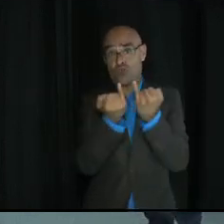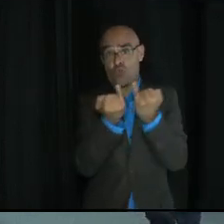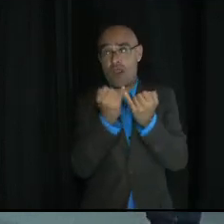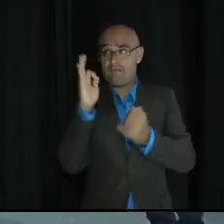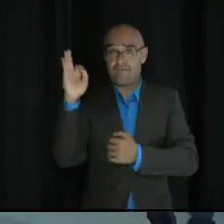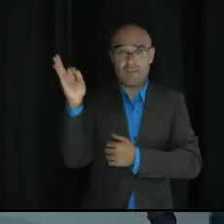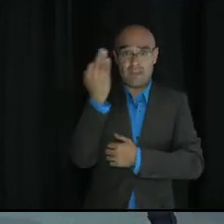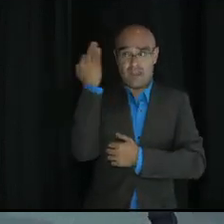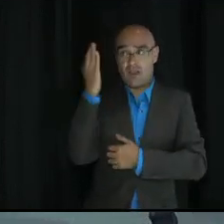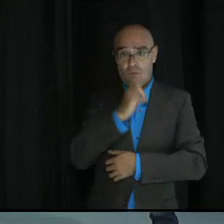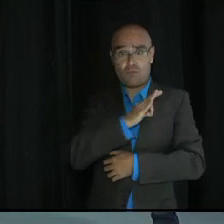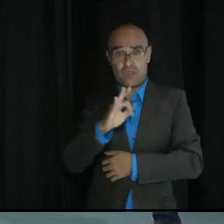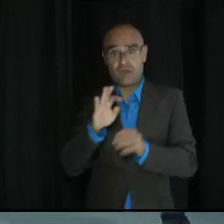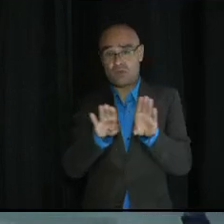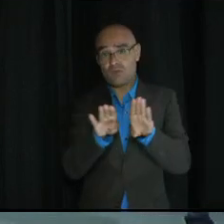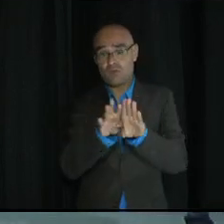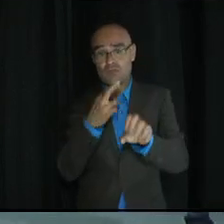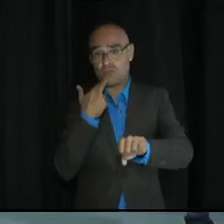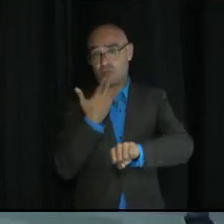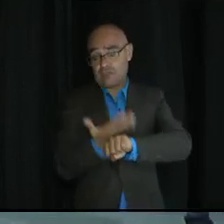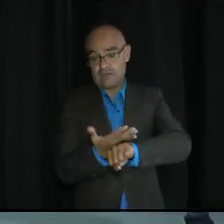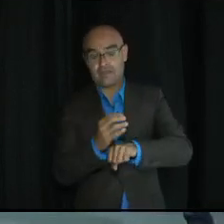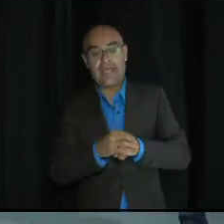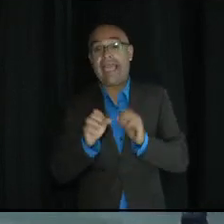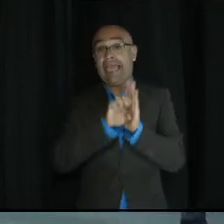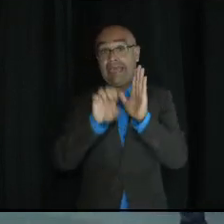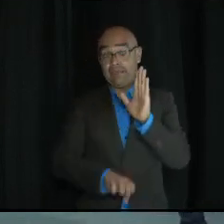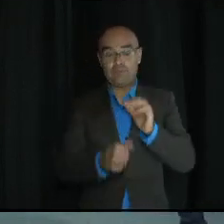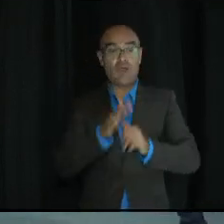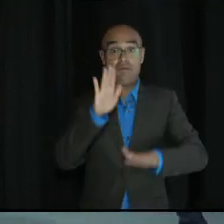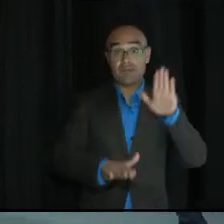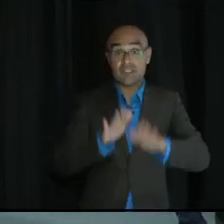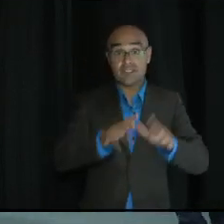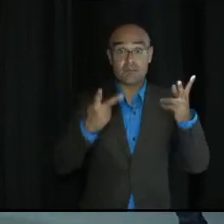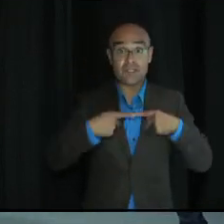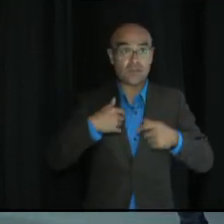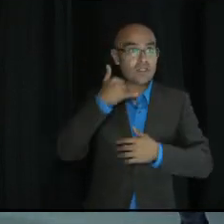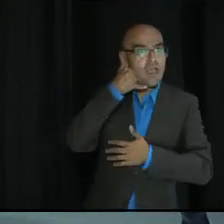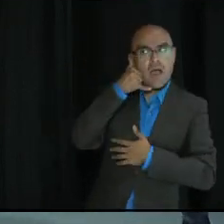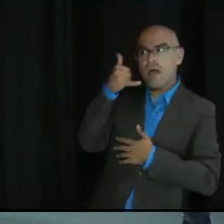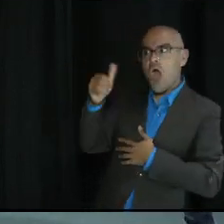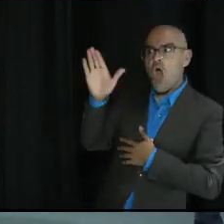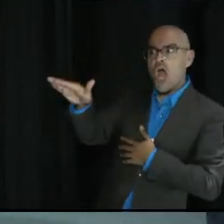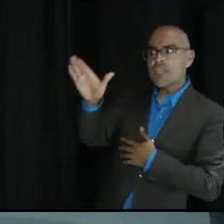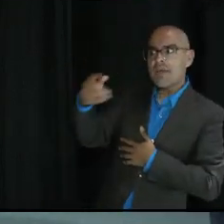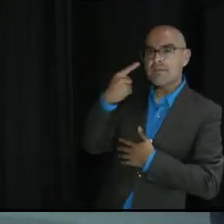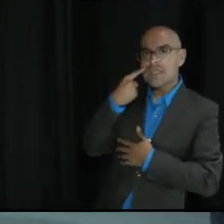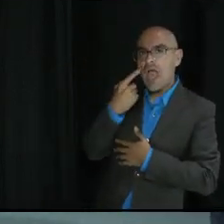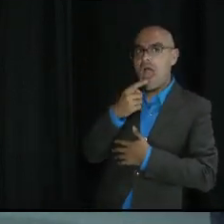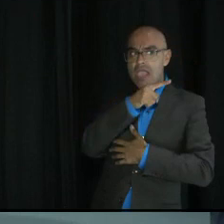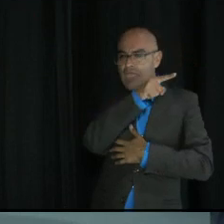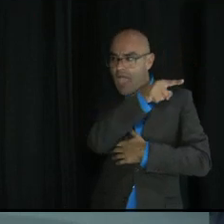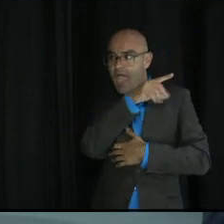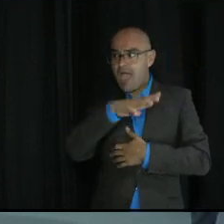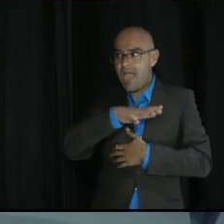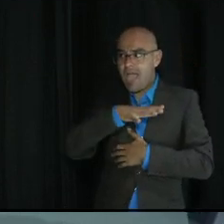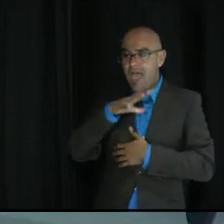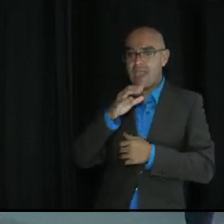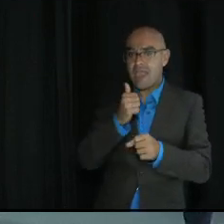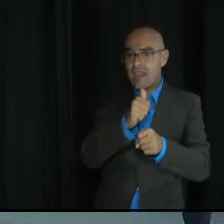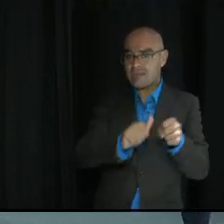federal. Ha habido ocasiones que nos llaman o van precisamente las personas, los usuarios, y nos dicen, oye, ¿sabes qué? Pues fíjate que